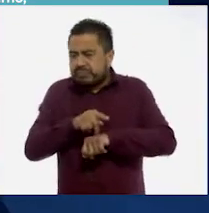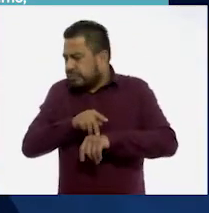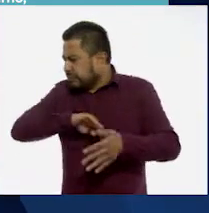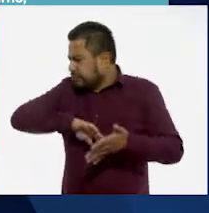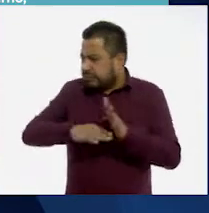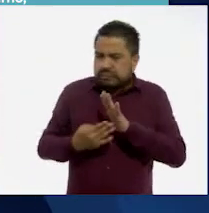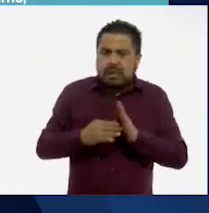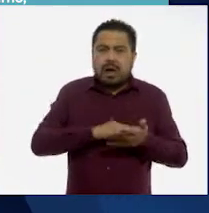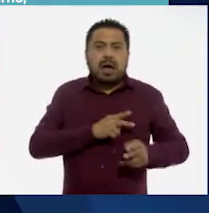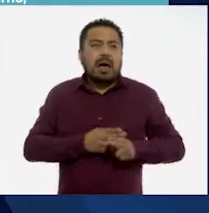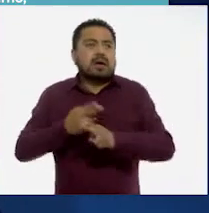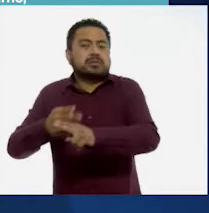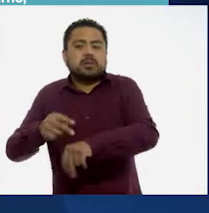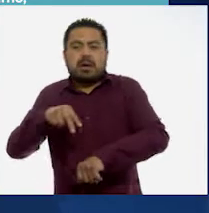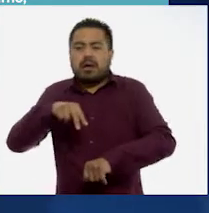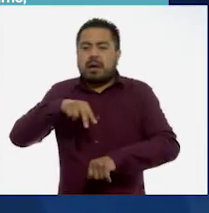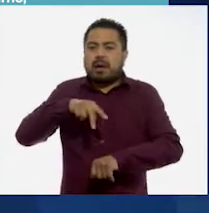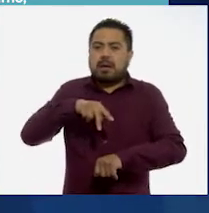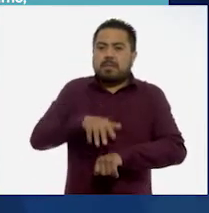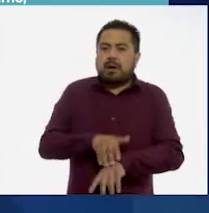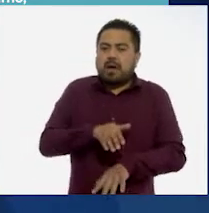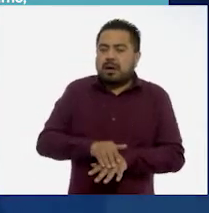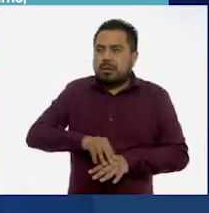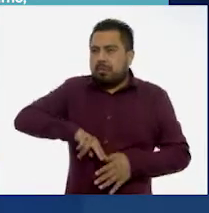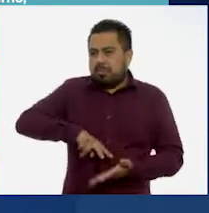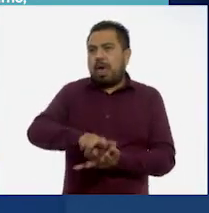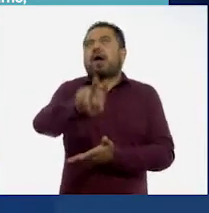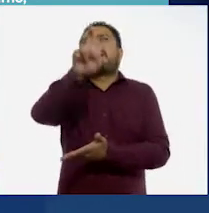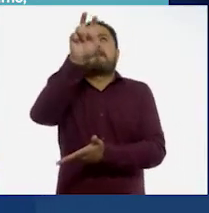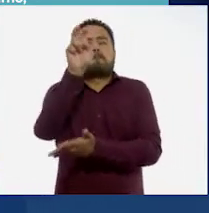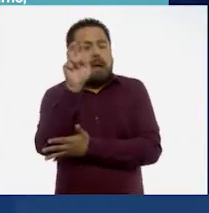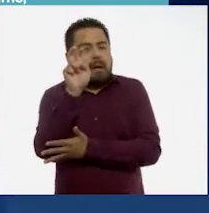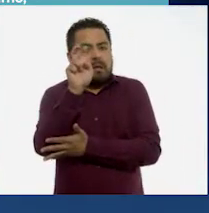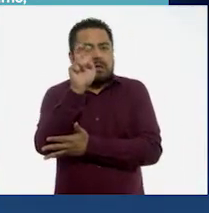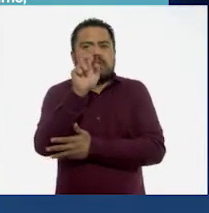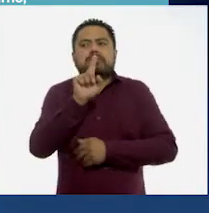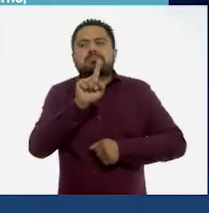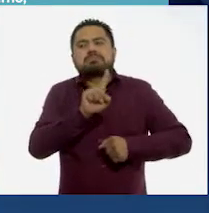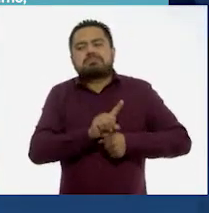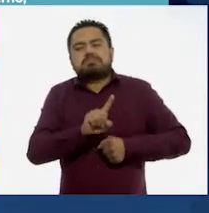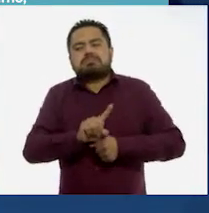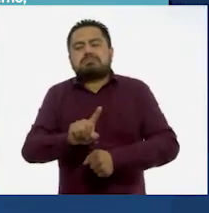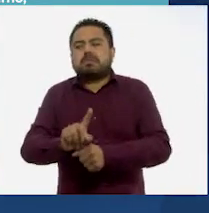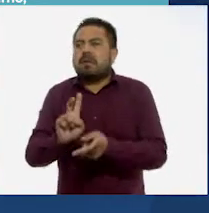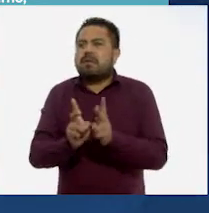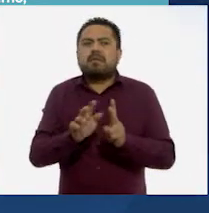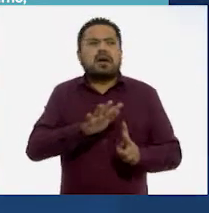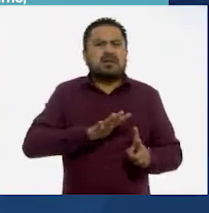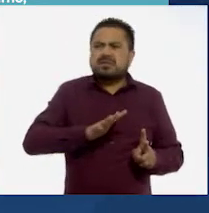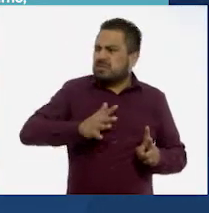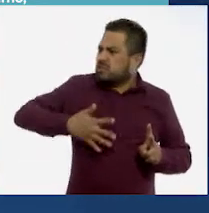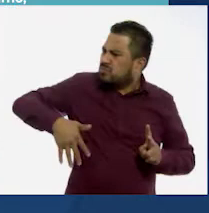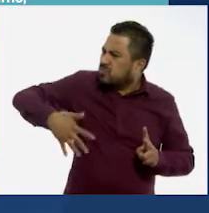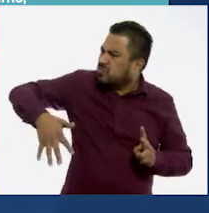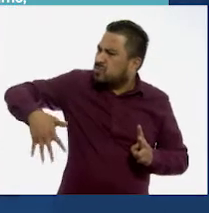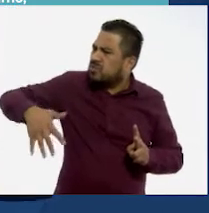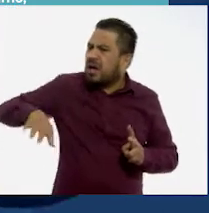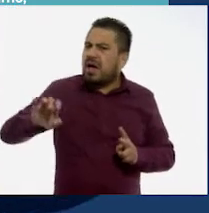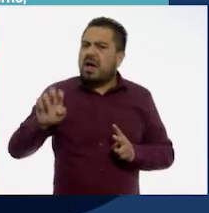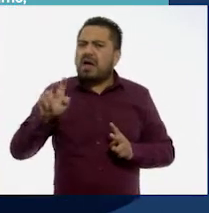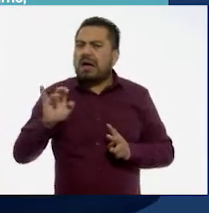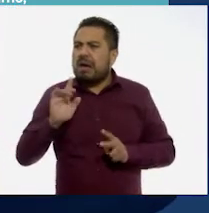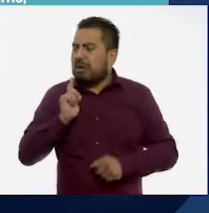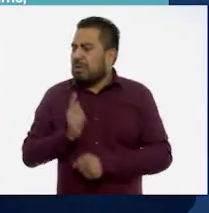que sus pies resbalaron y no supo más de sí. Con los días, los vecinos fueron a buscar a Eva a su casa, pero no